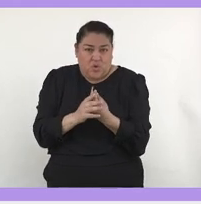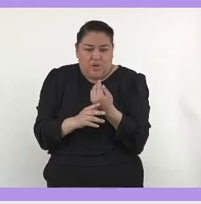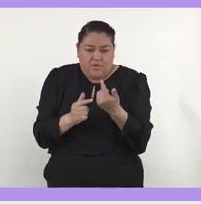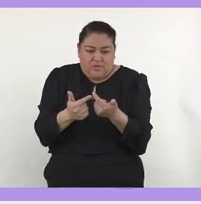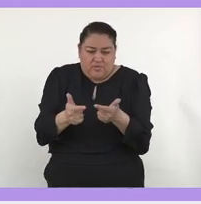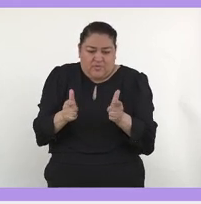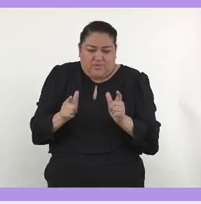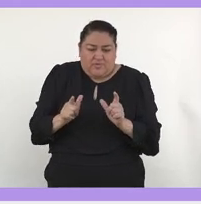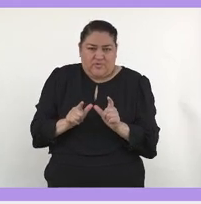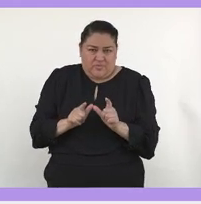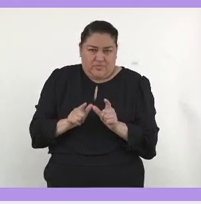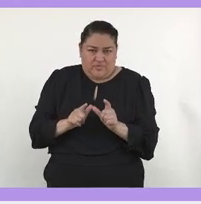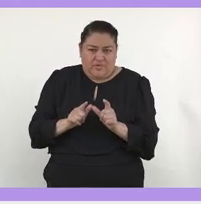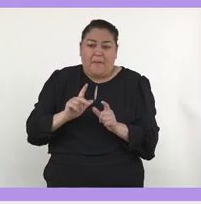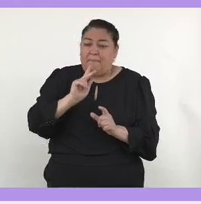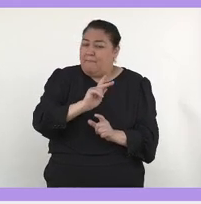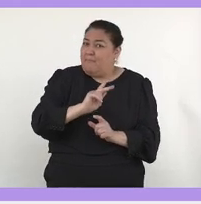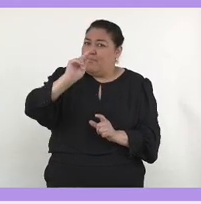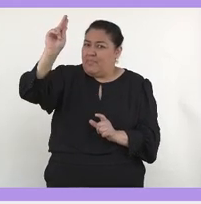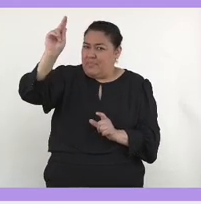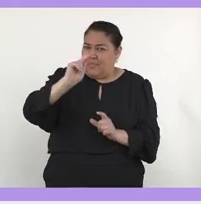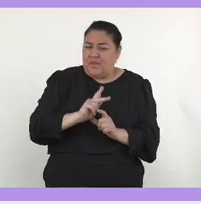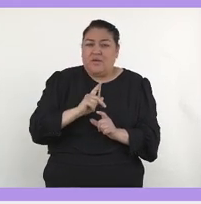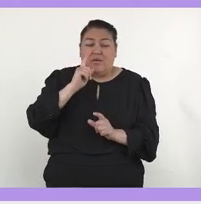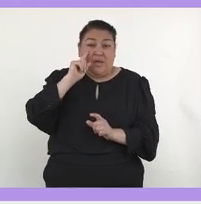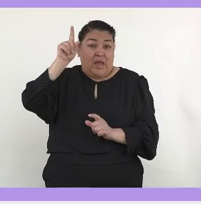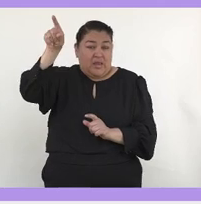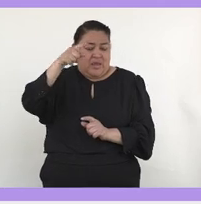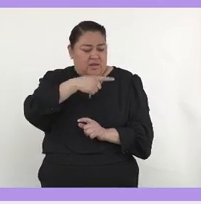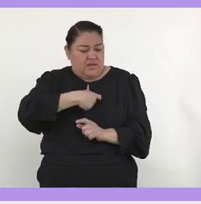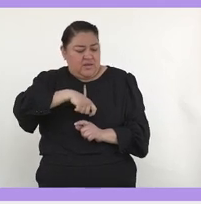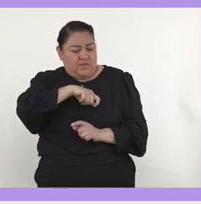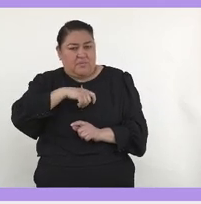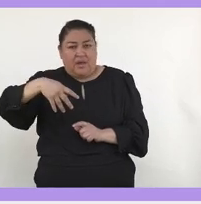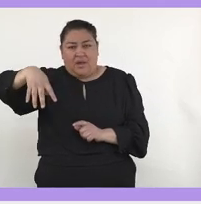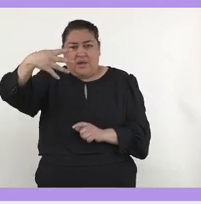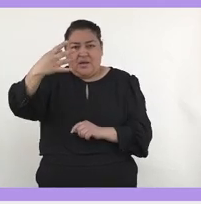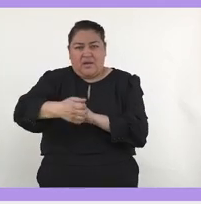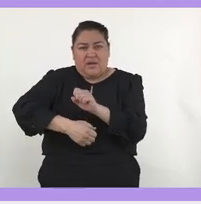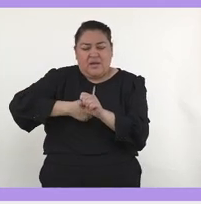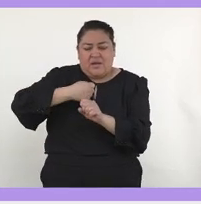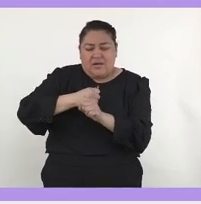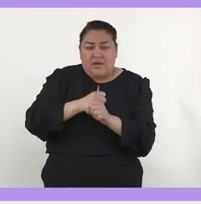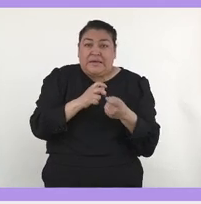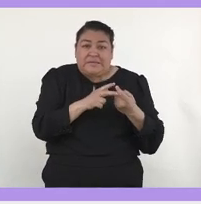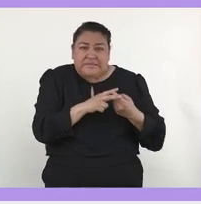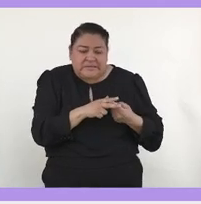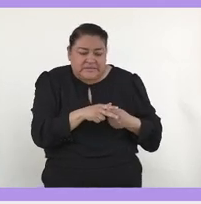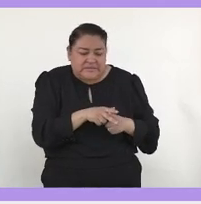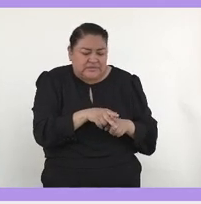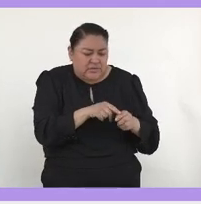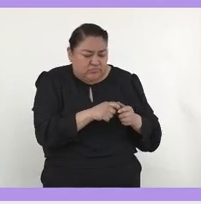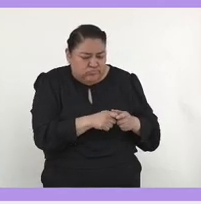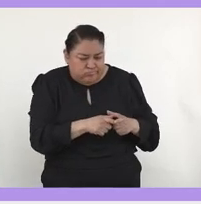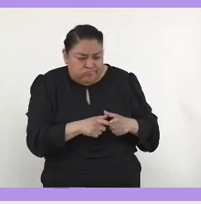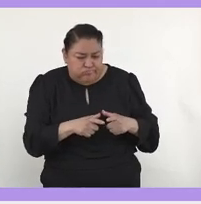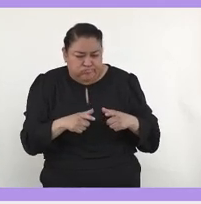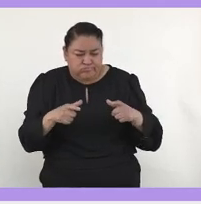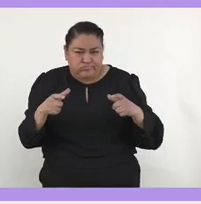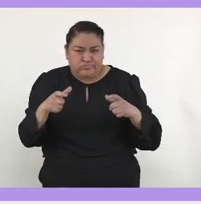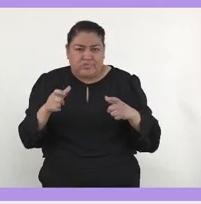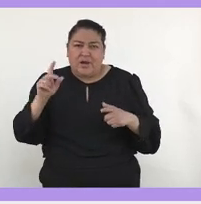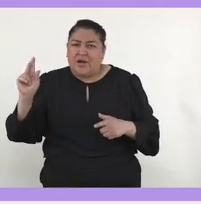14 años en elecciones femeniles y todo este proceso lo he vivido de una manera de otra pero bastante similar